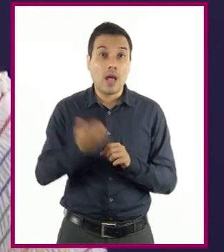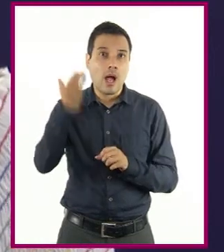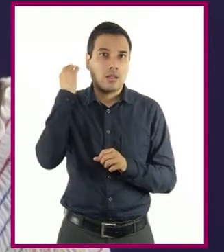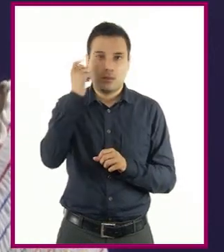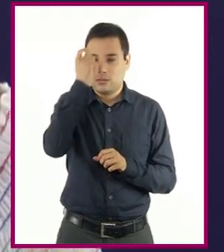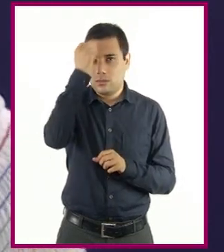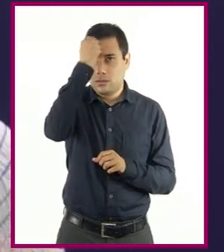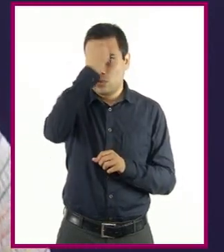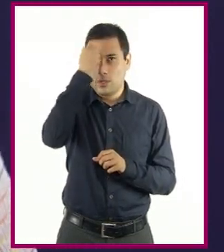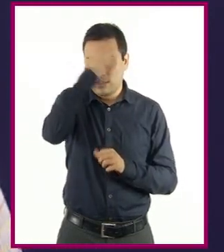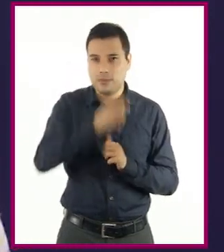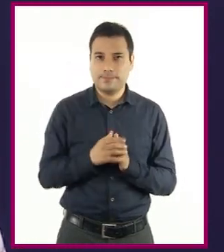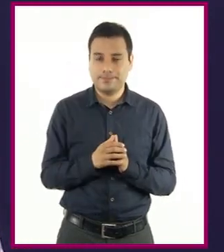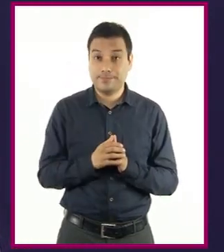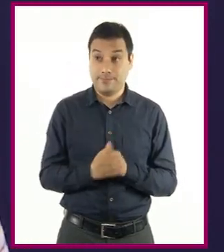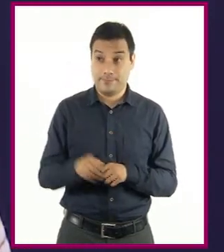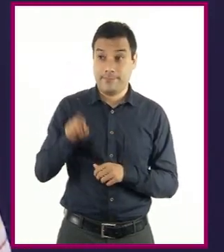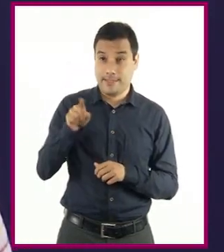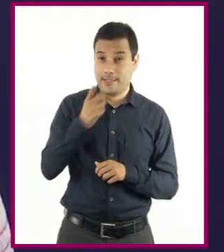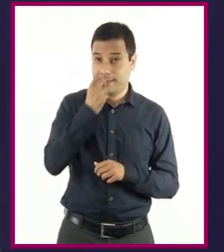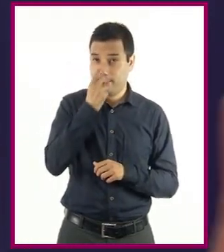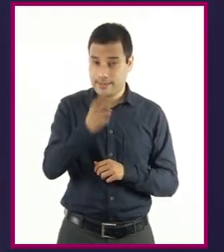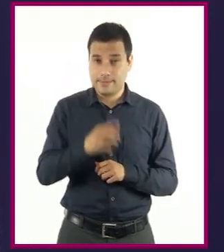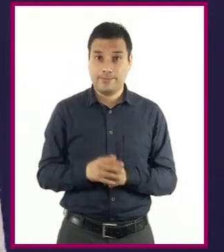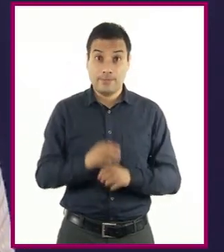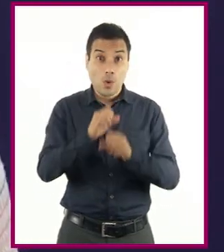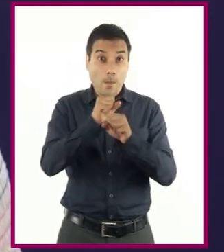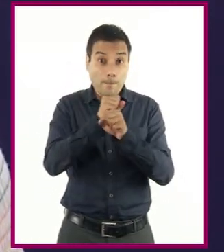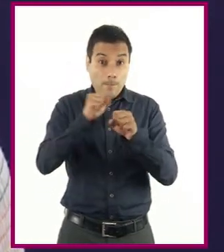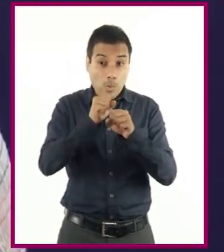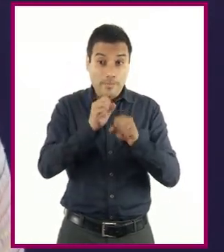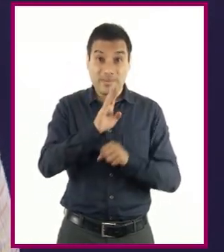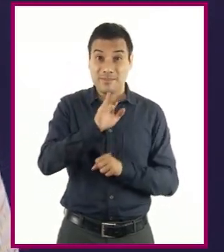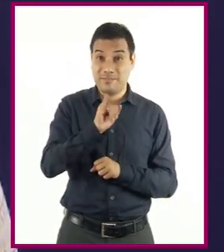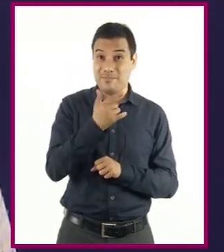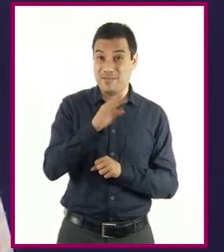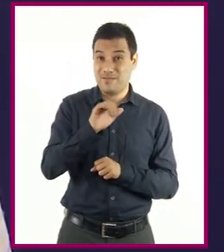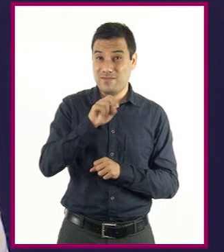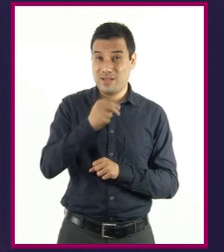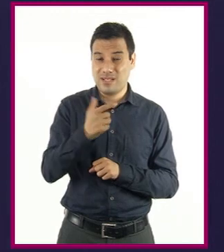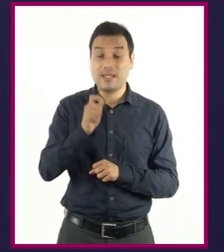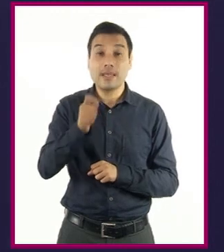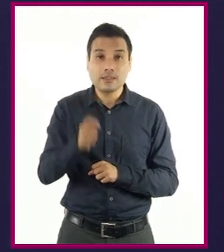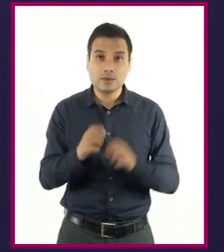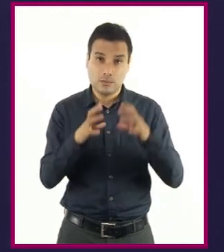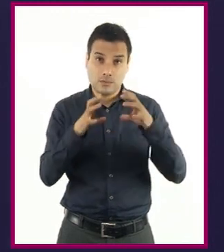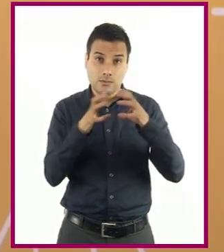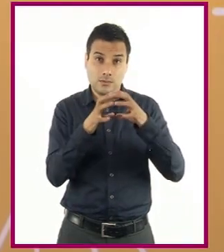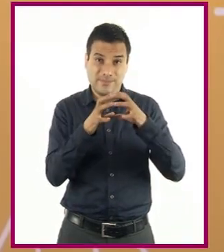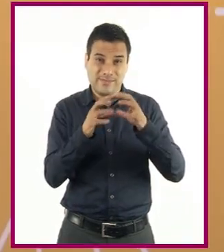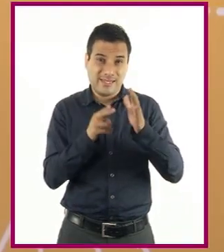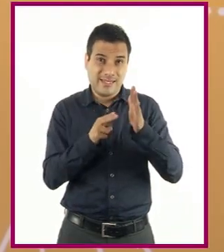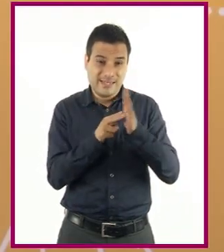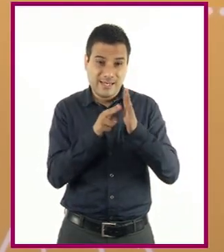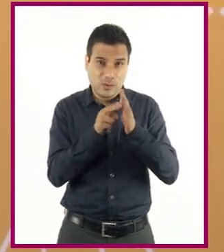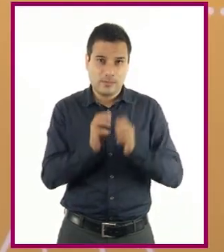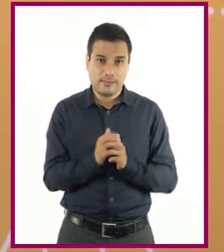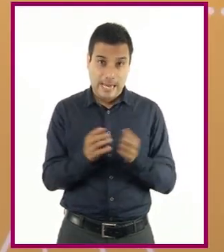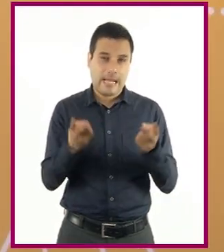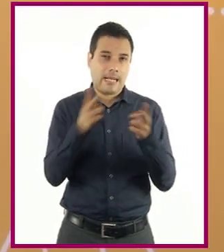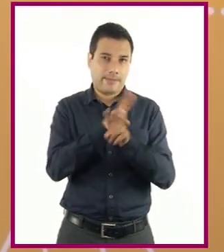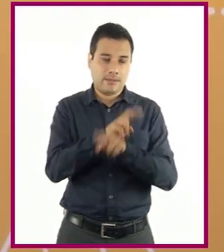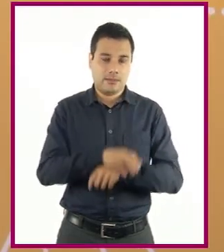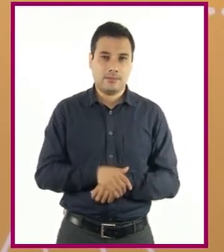bien, él afirmaba que el Big Bang era, al fin y al cabo, un agujero negro al revés. Por lo